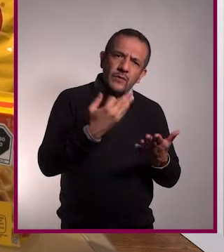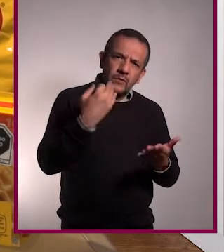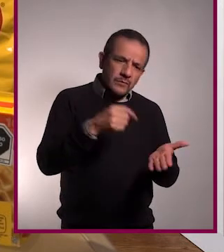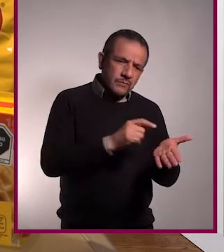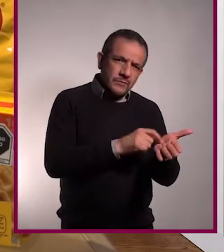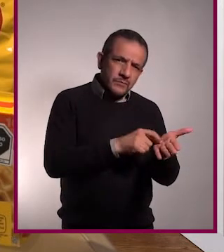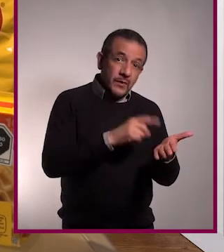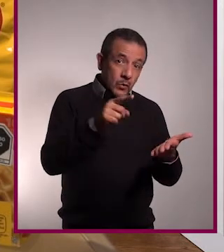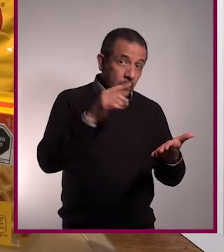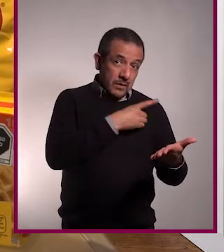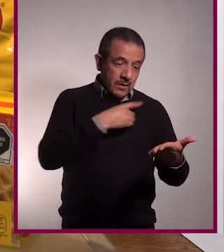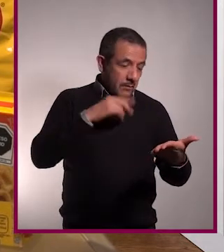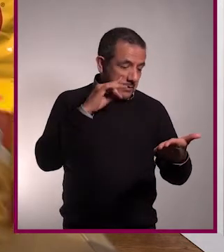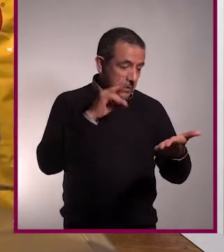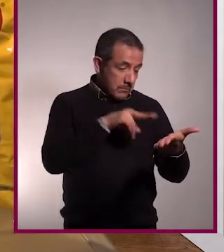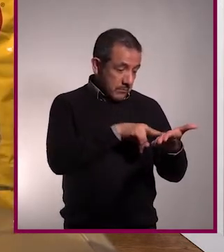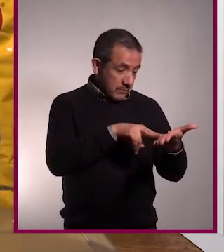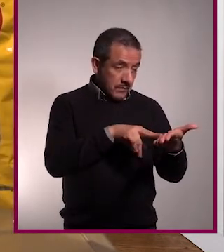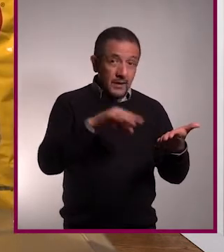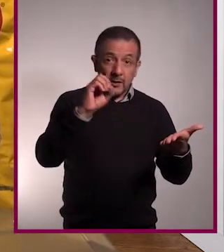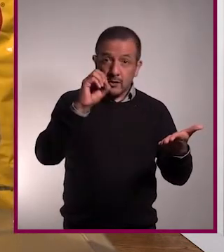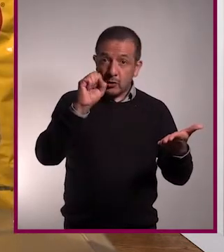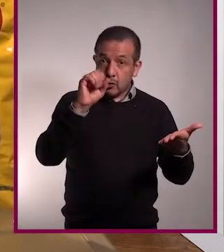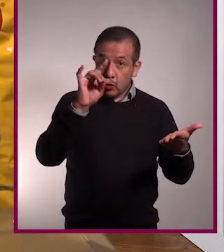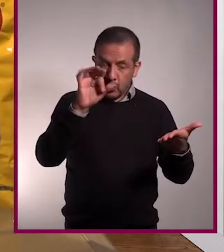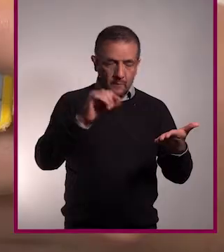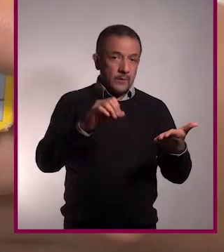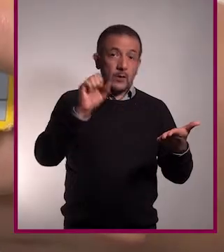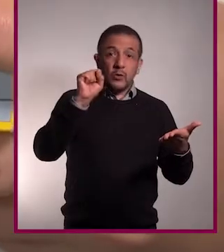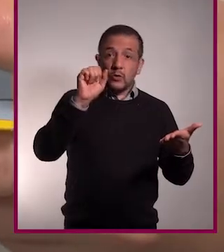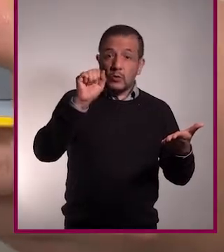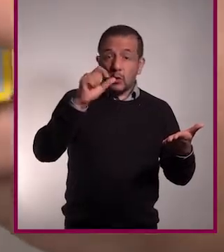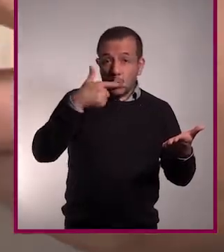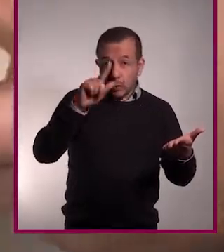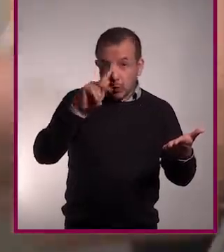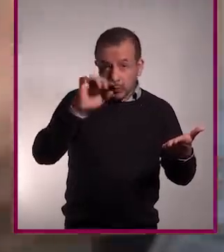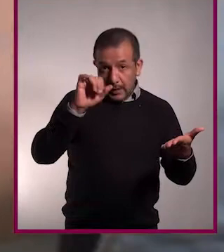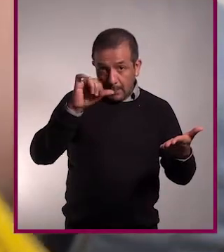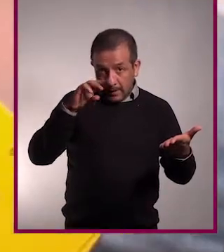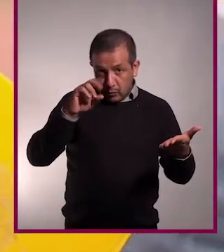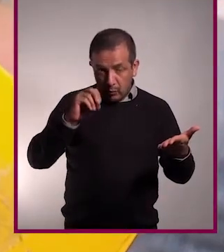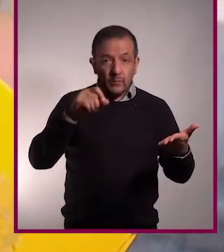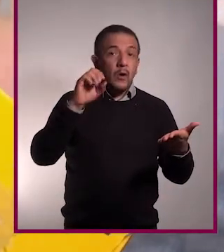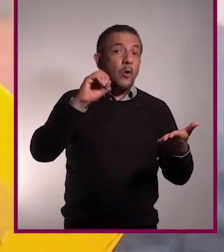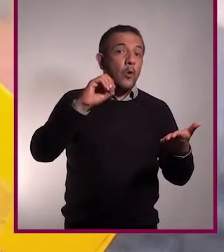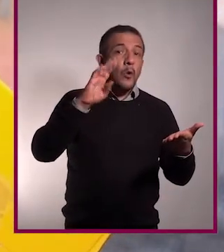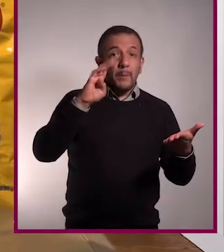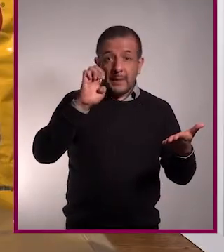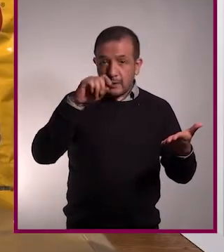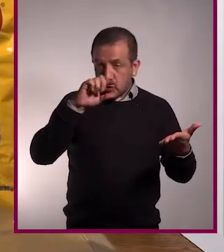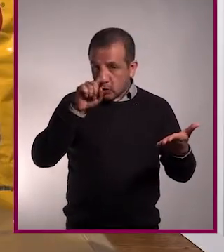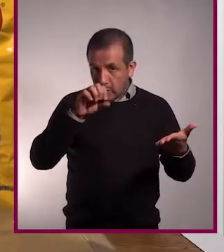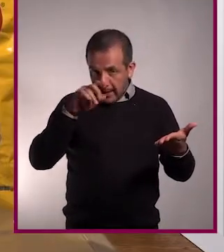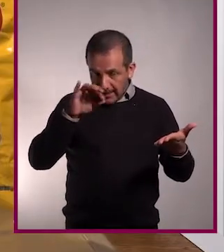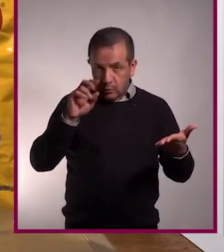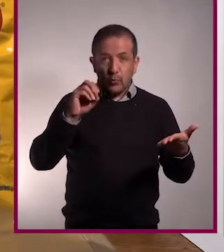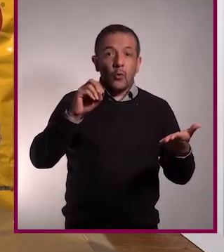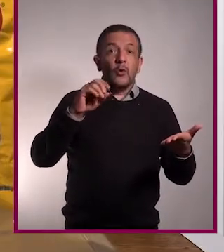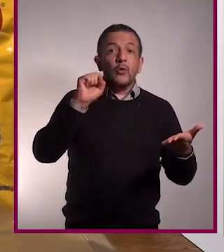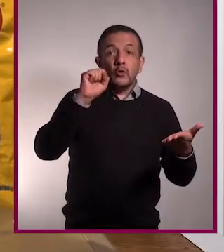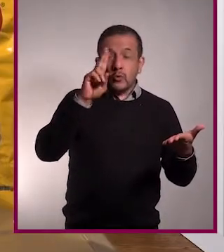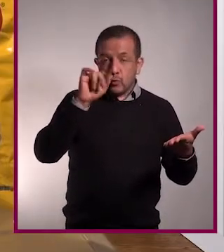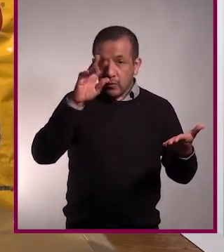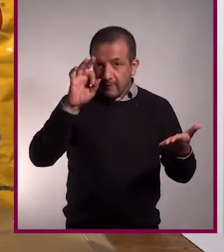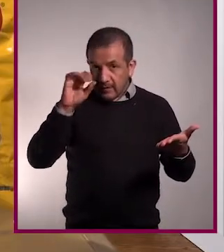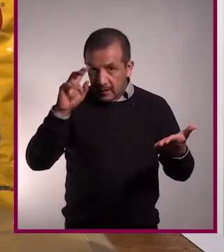tiene un producto? Muy fácil. Basta con ver su etiqueta. Cualquier cosa que mencione sodio, fosfato sódico,